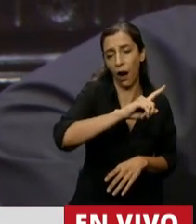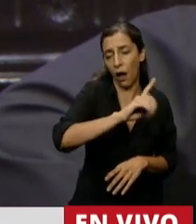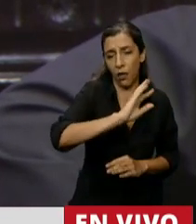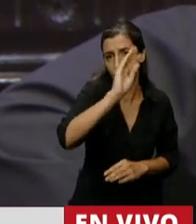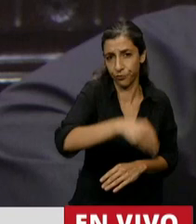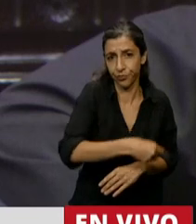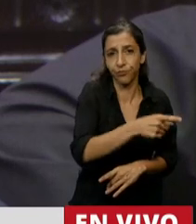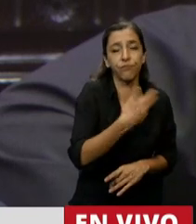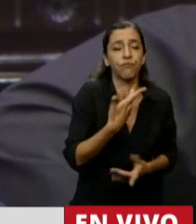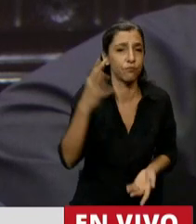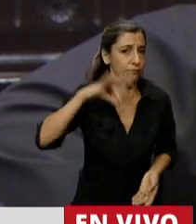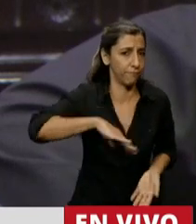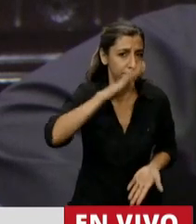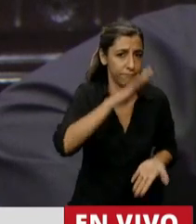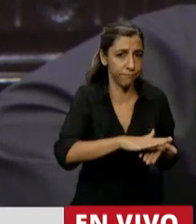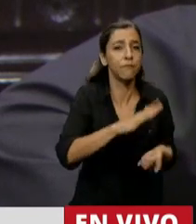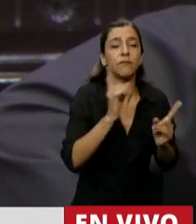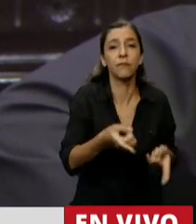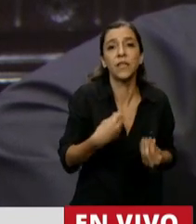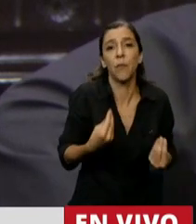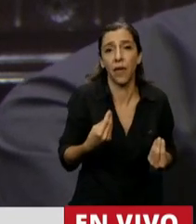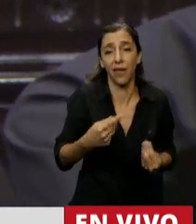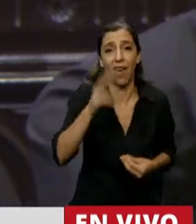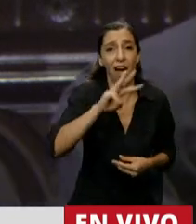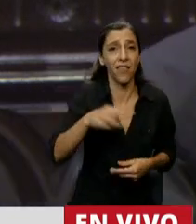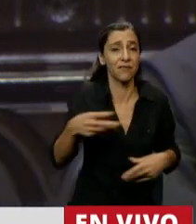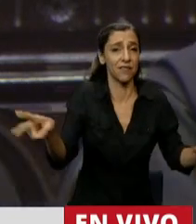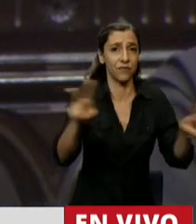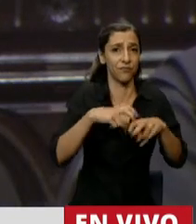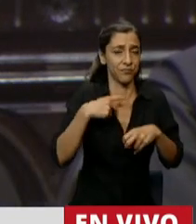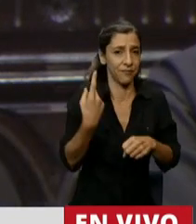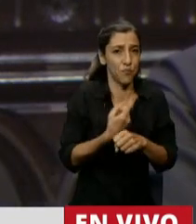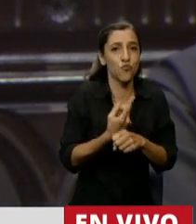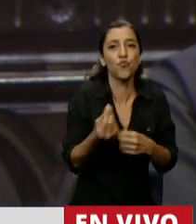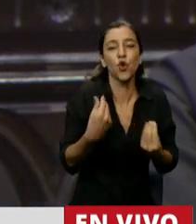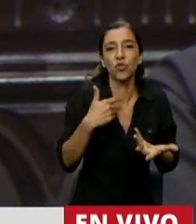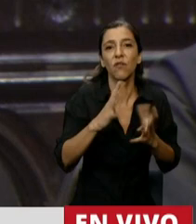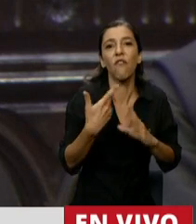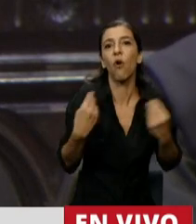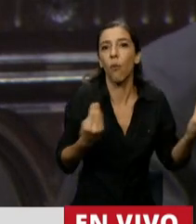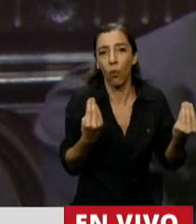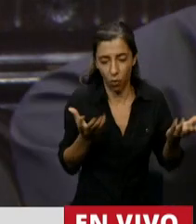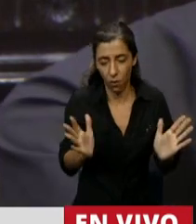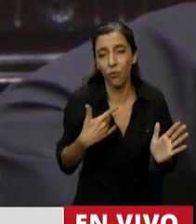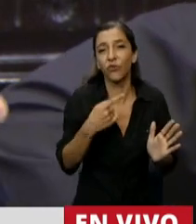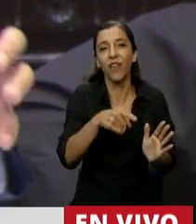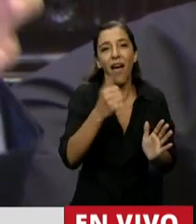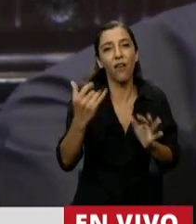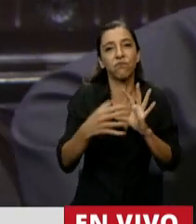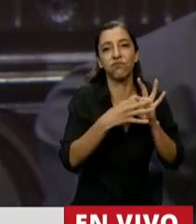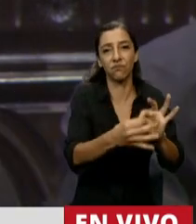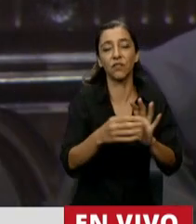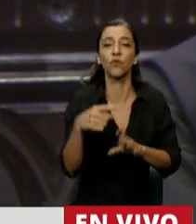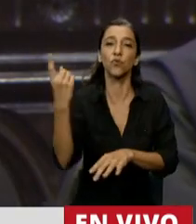poder adquisitivo, sino que también desfinanció el sistema jubilatorio. Pero a su vez tuvo un problema de empalme y acá se nos acusa a nosotros, o sea, los que nos